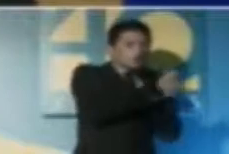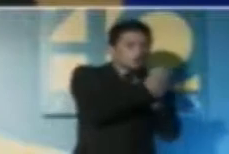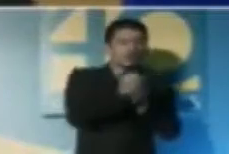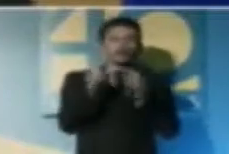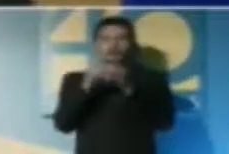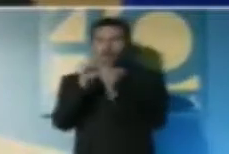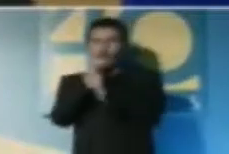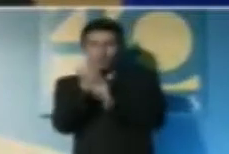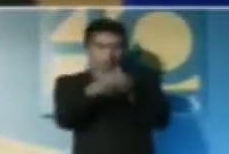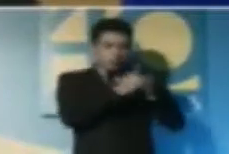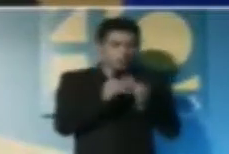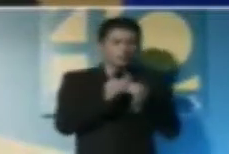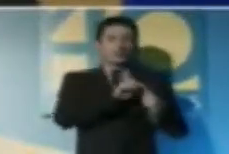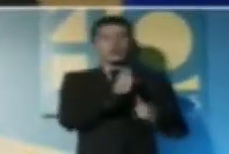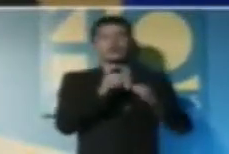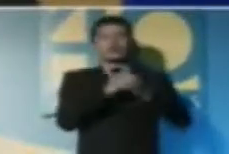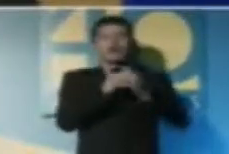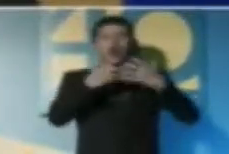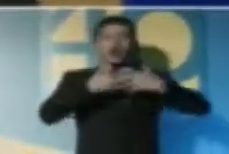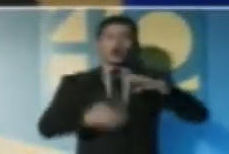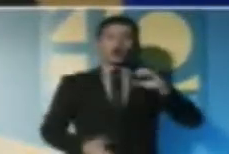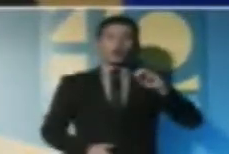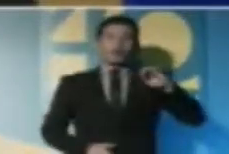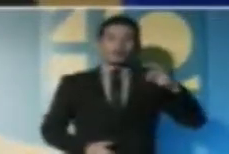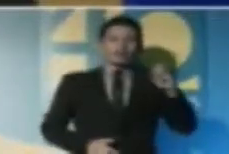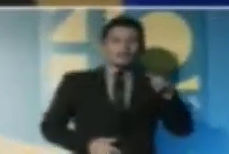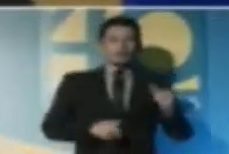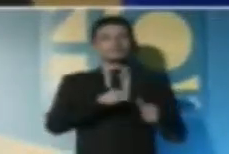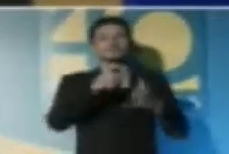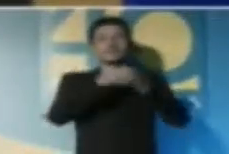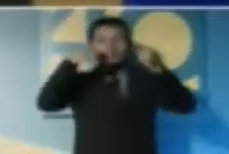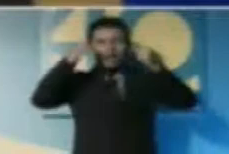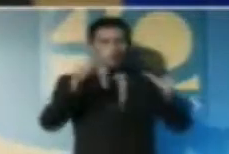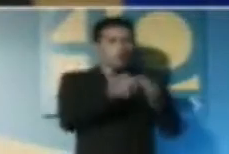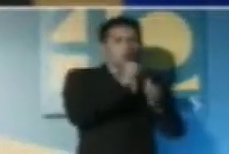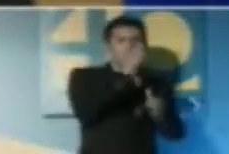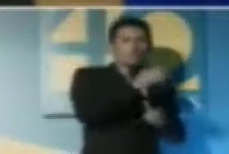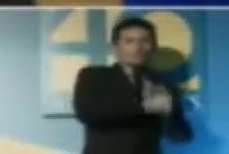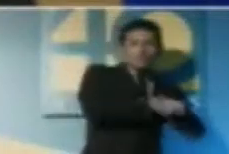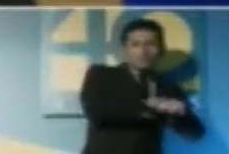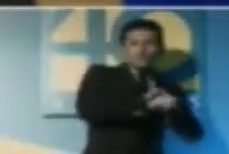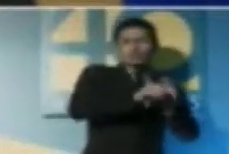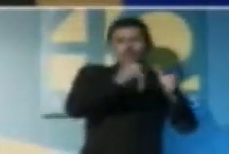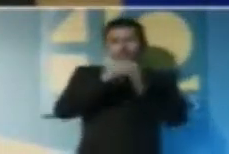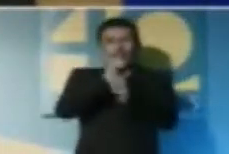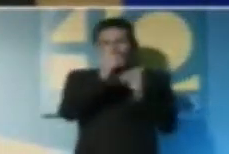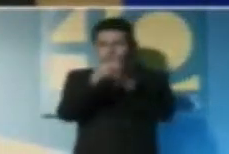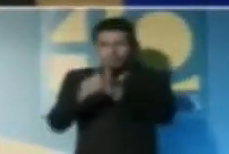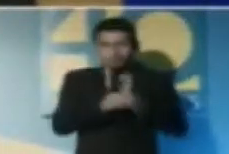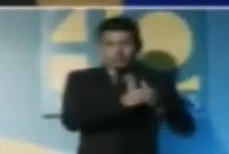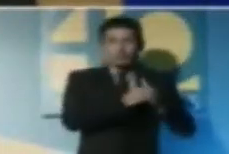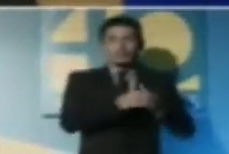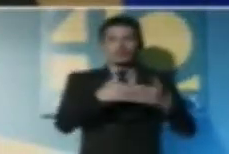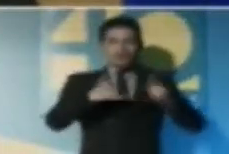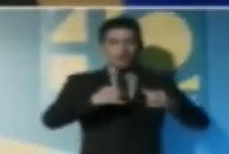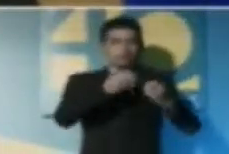mutua, cooperativas, sindicatos, clubes de fútbol o sociedades literarias. Estructuras